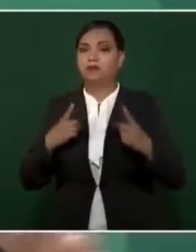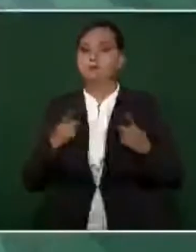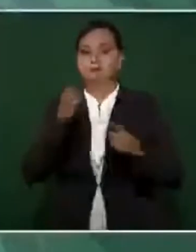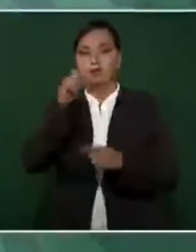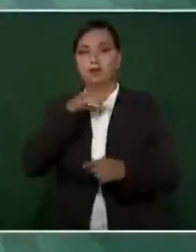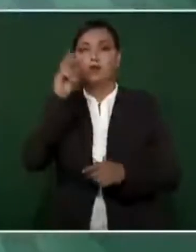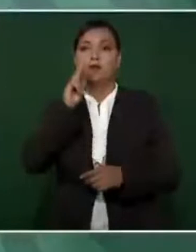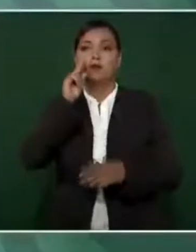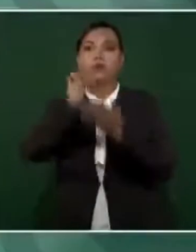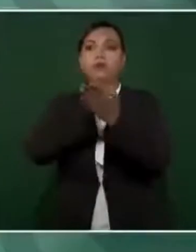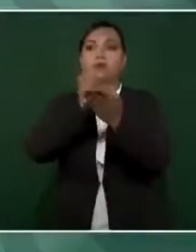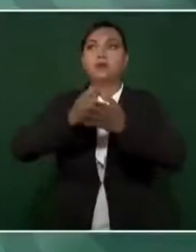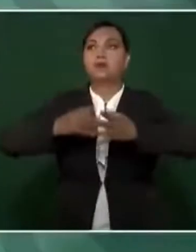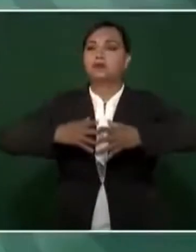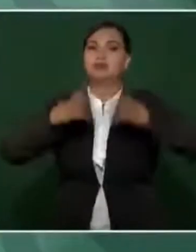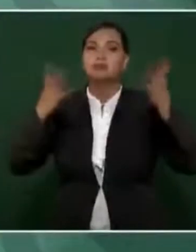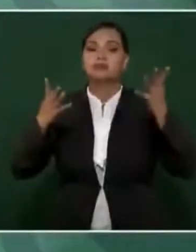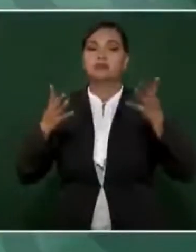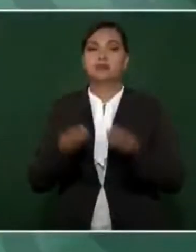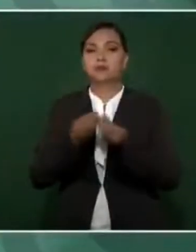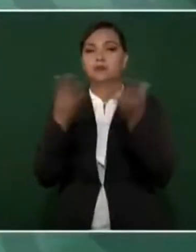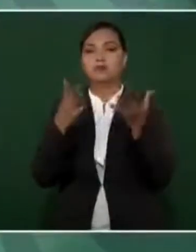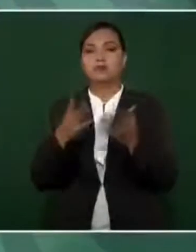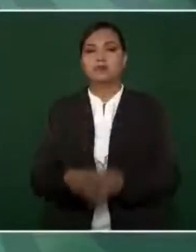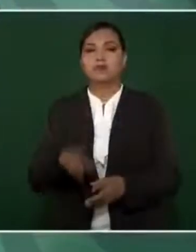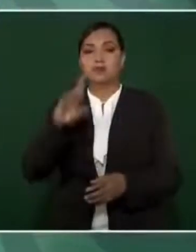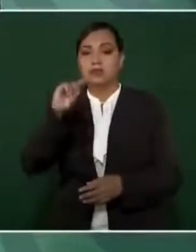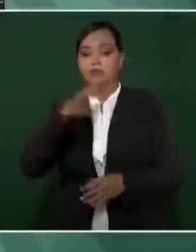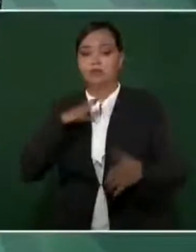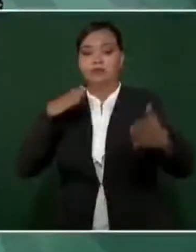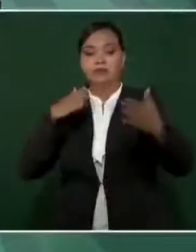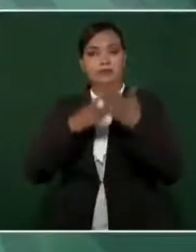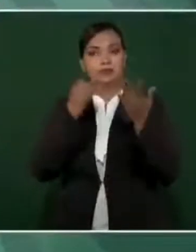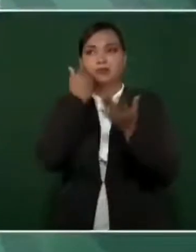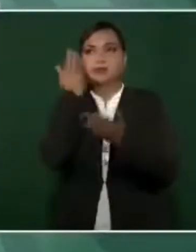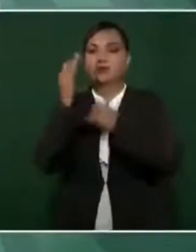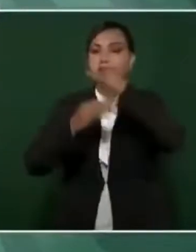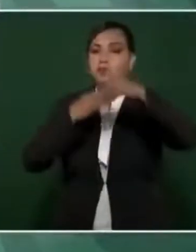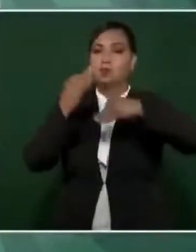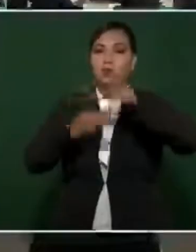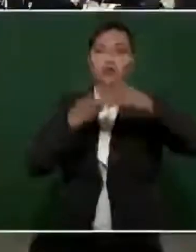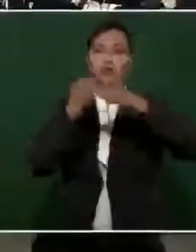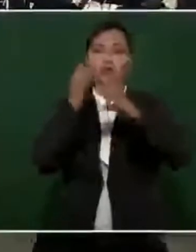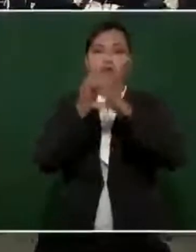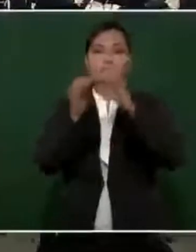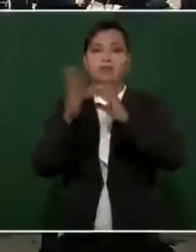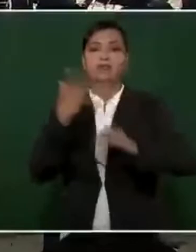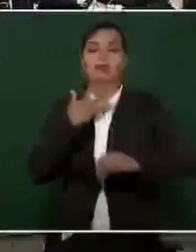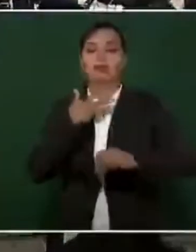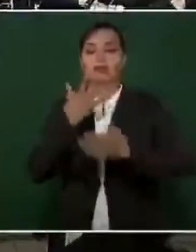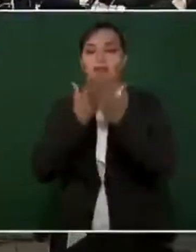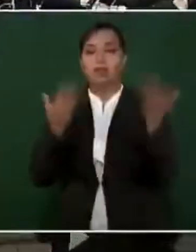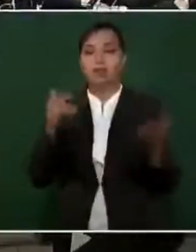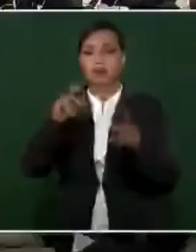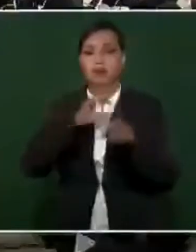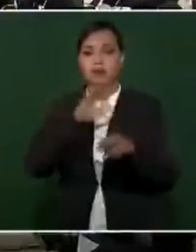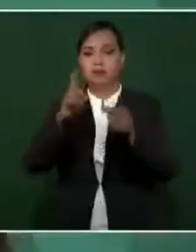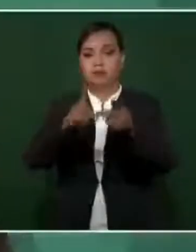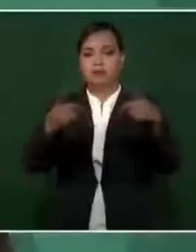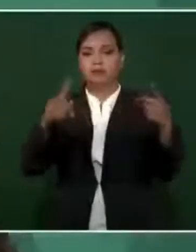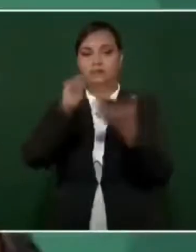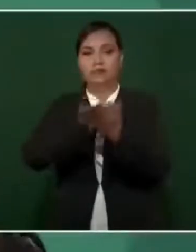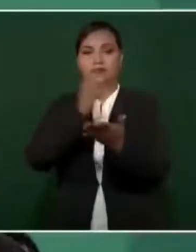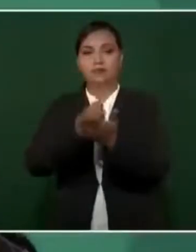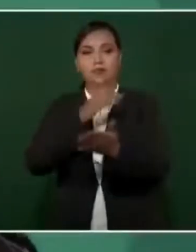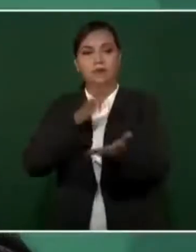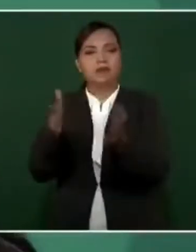esta gran potencialidad, y el gran reto es que todo este potencial y esta situación que tenemos y podemos desarrollar en Tamaulipas se traduzca en